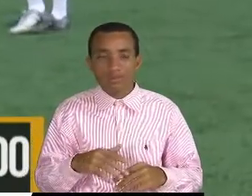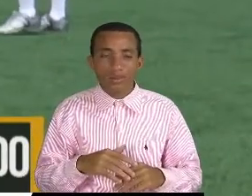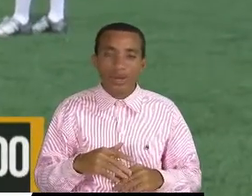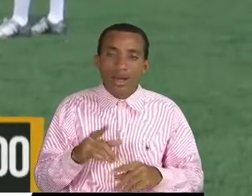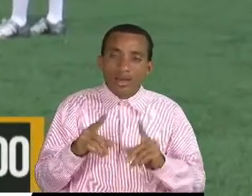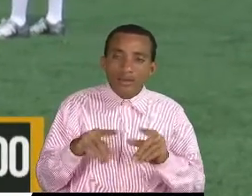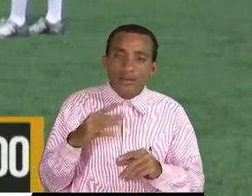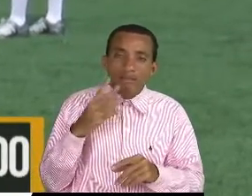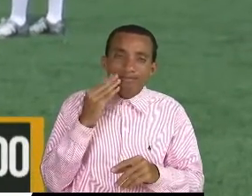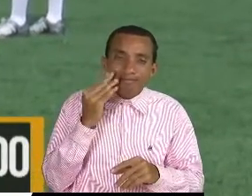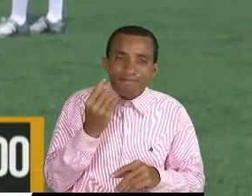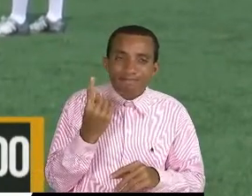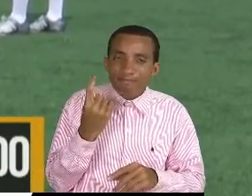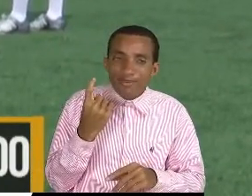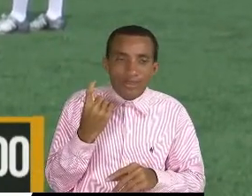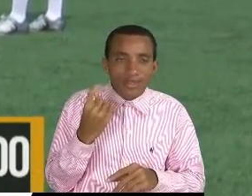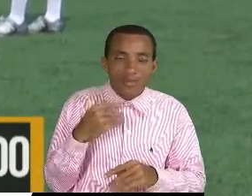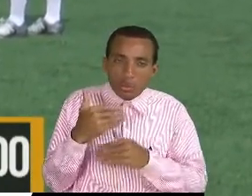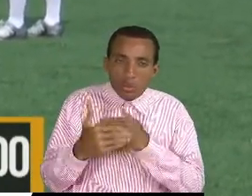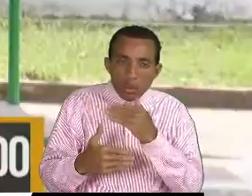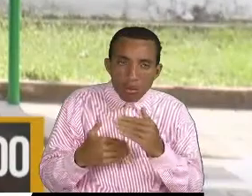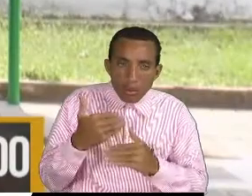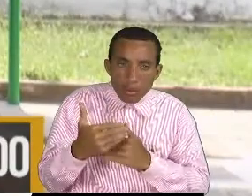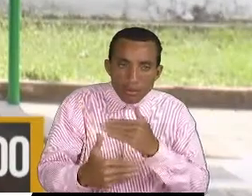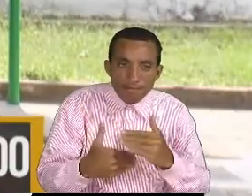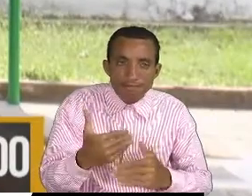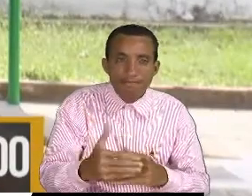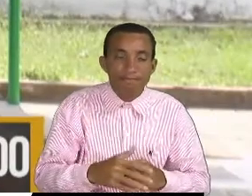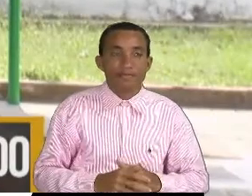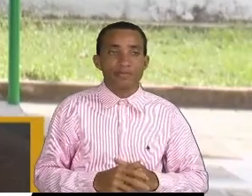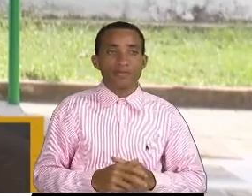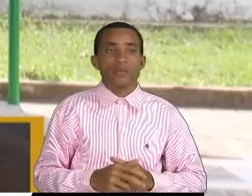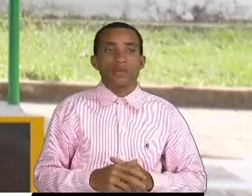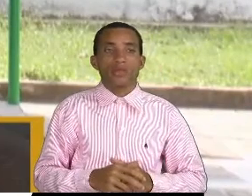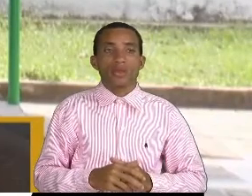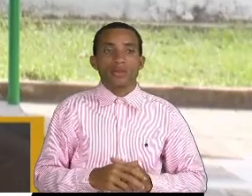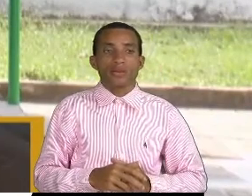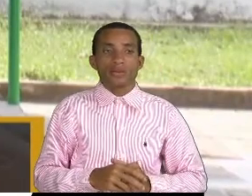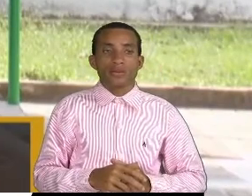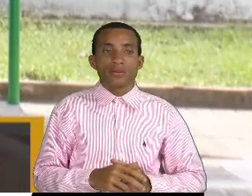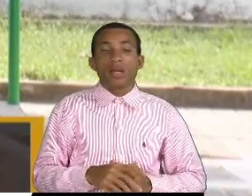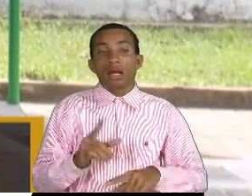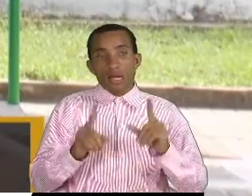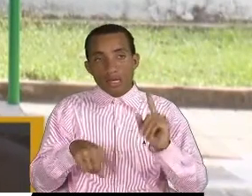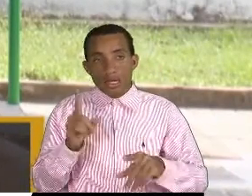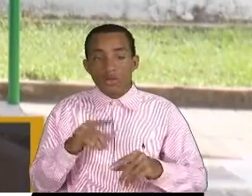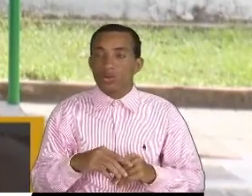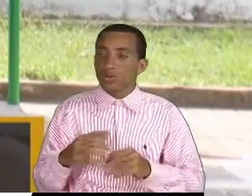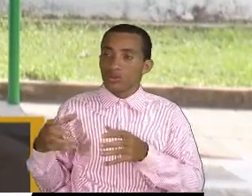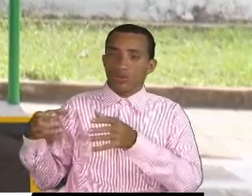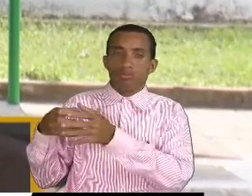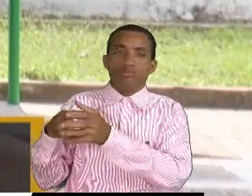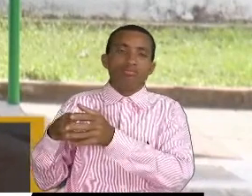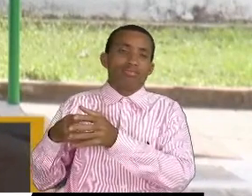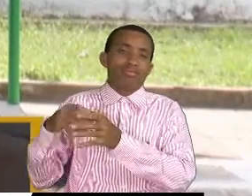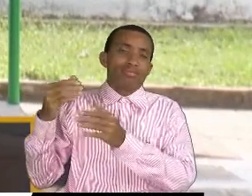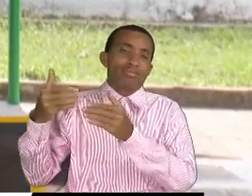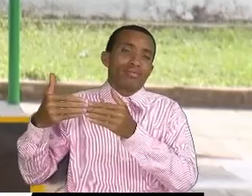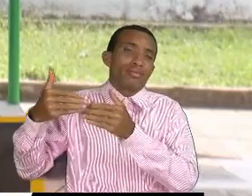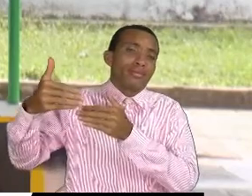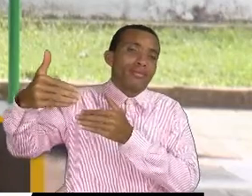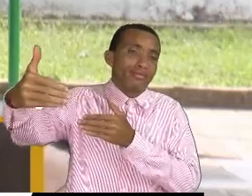damas, pero que poco a poco van adquiriendo. Para nadie es un secreto que hay equipos que no tienen un proceso adelante, nos llevan cierto tiempo de